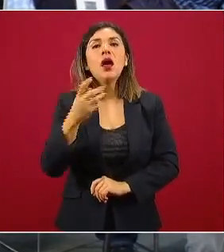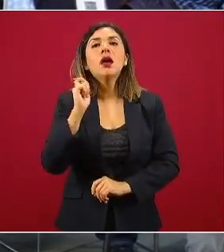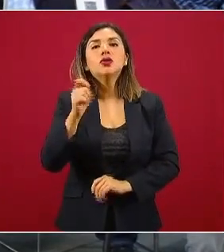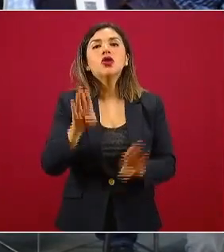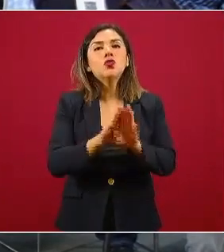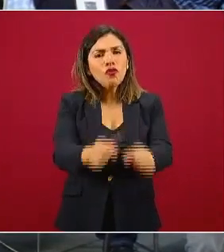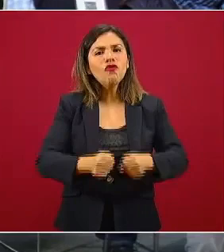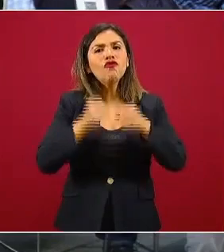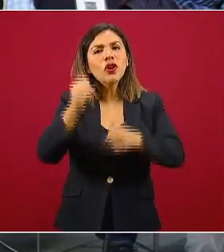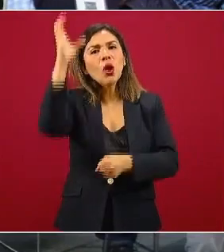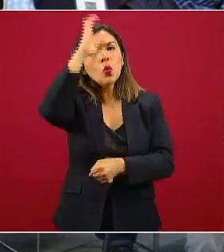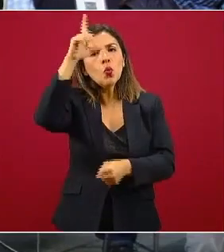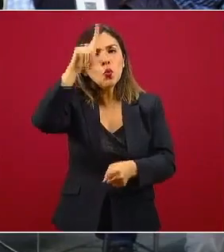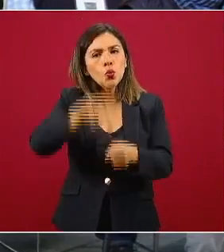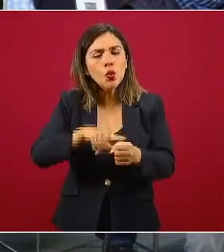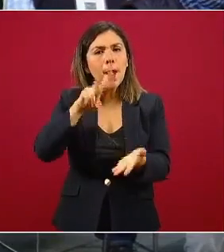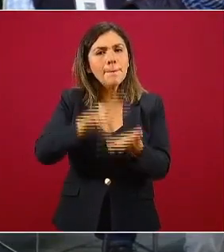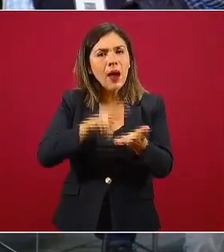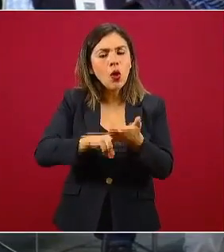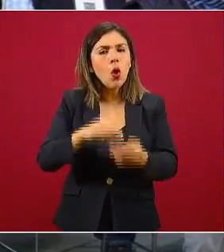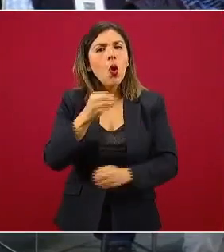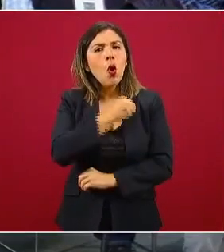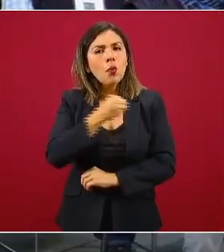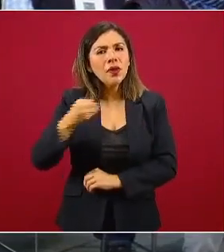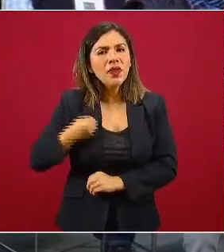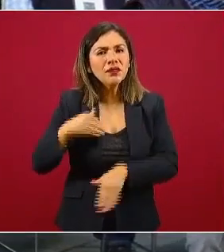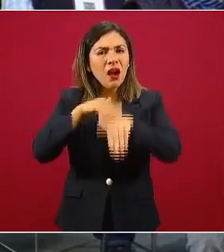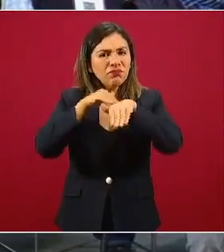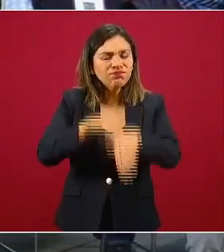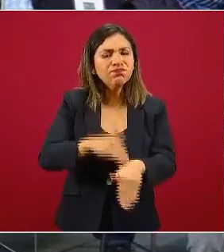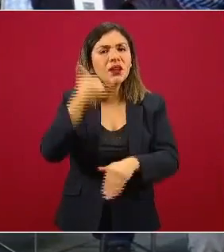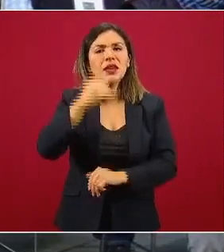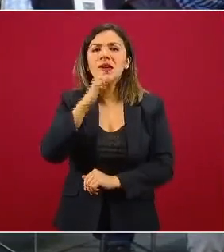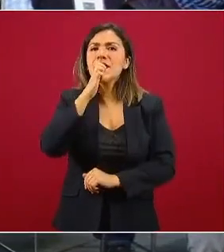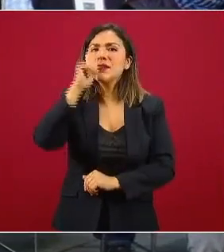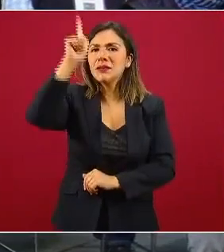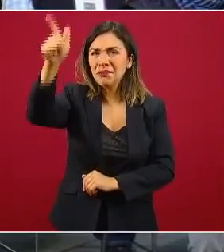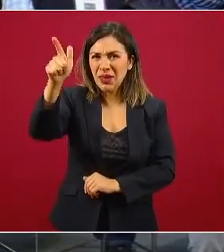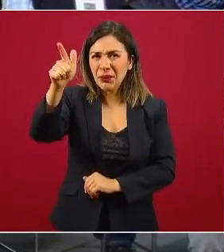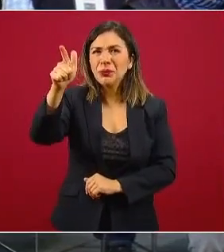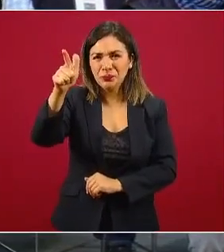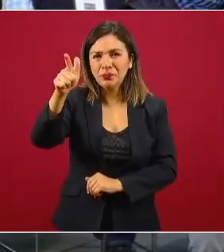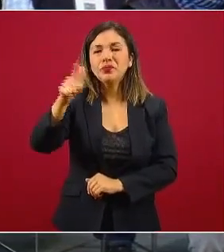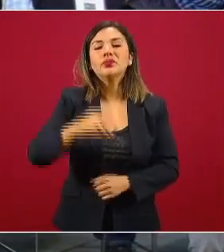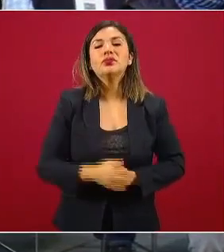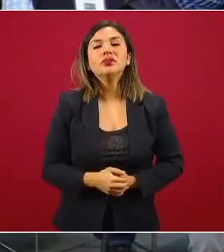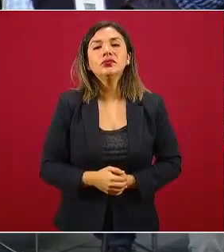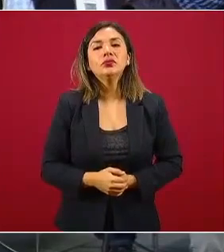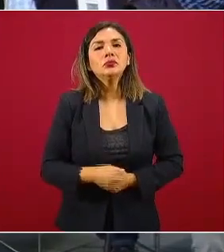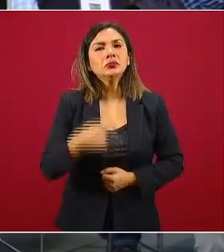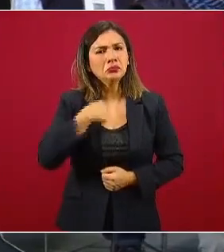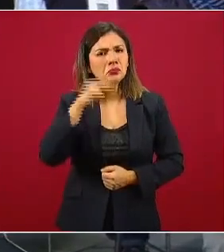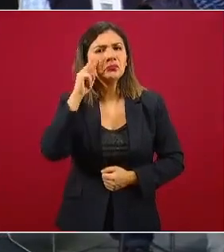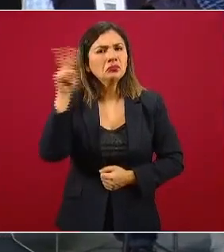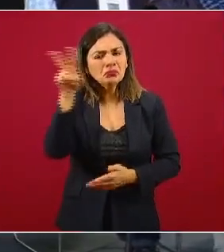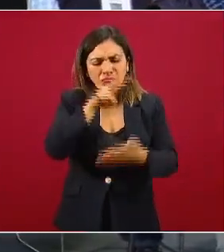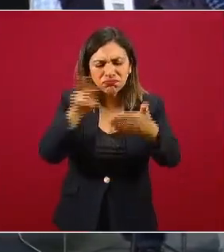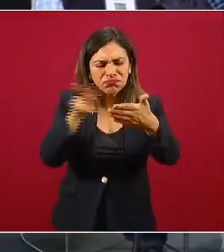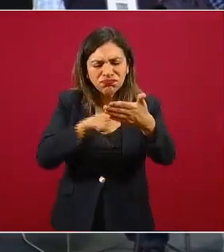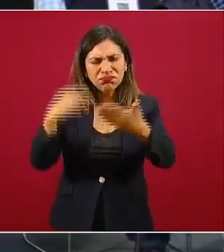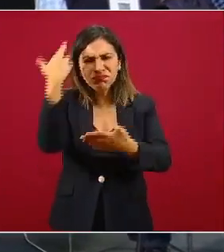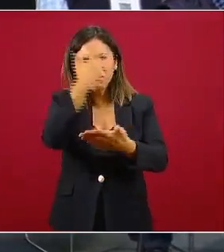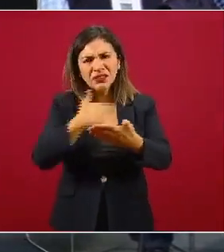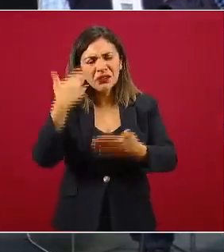de valores culturales, morales y espirituales. Ya le dimos en el medio una revisada y cada vez que